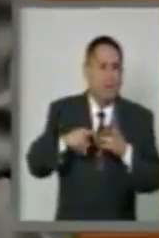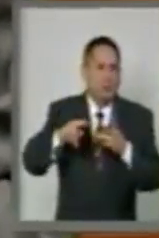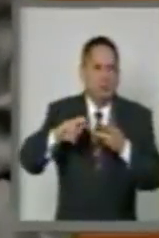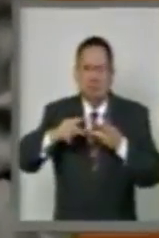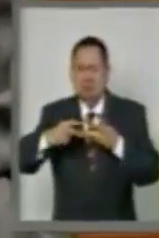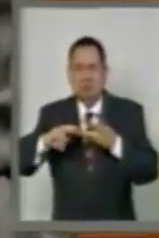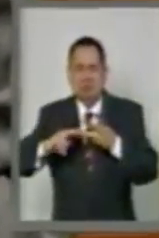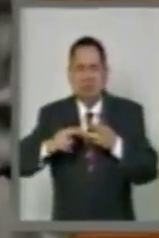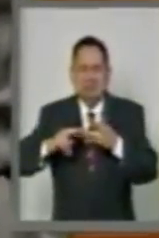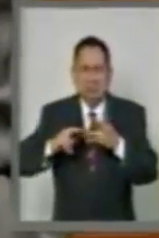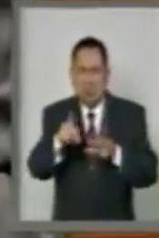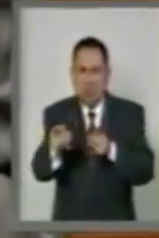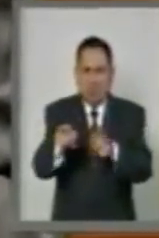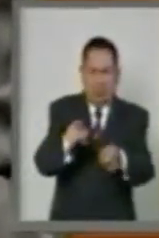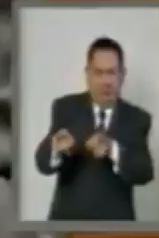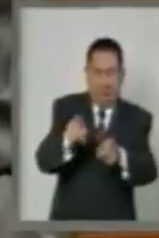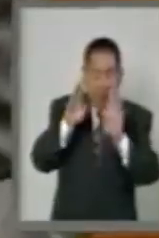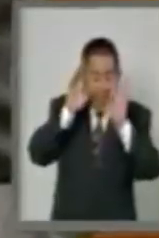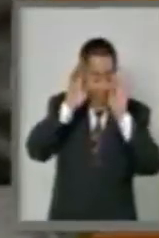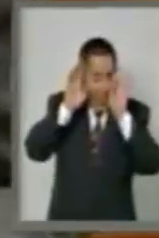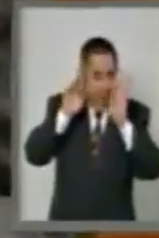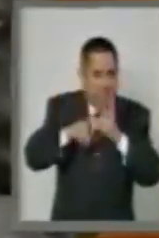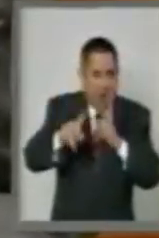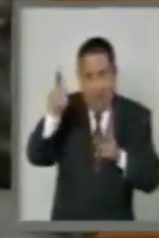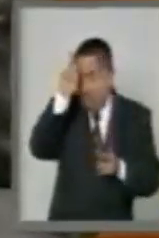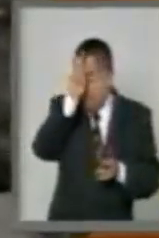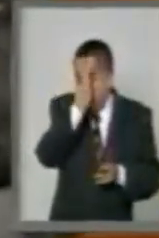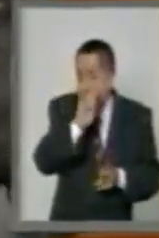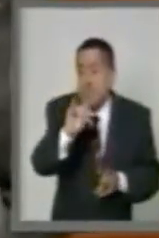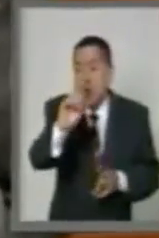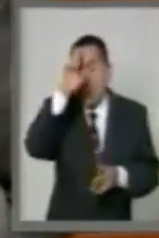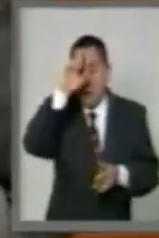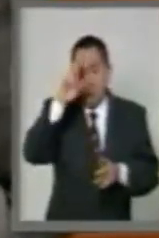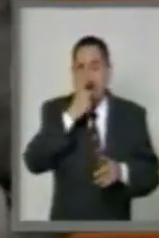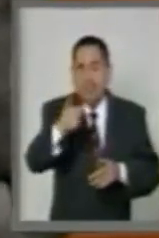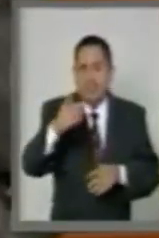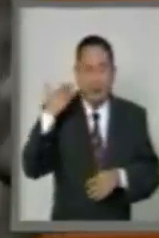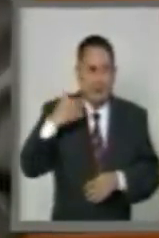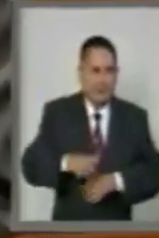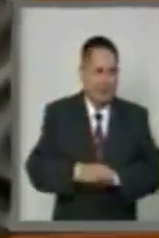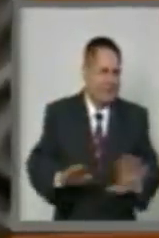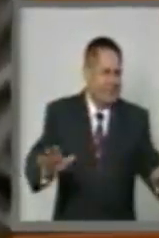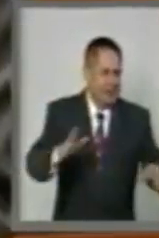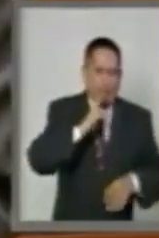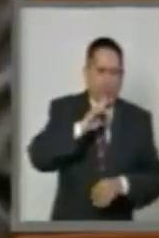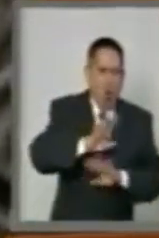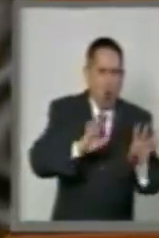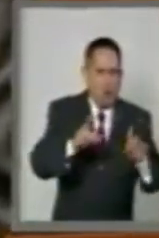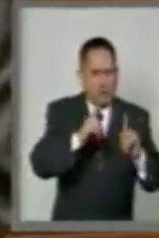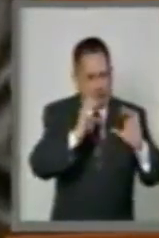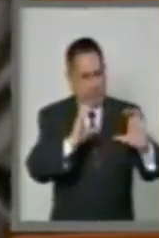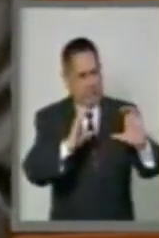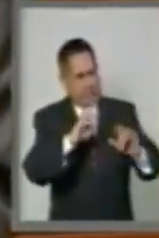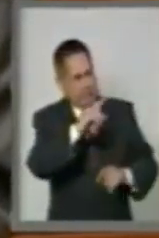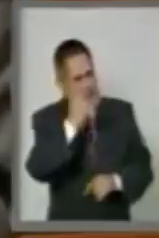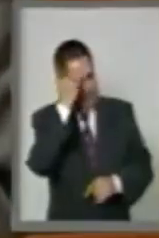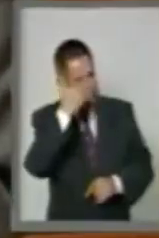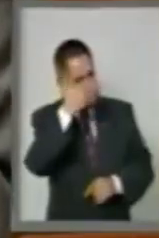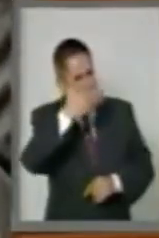los dos, pero anda peor, como decía aquel. Pues mejor cuide usted